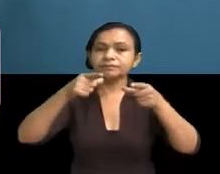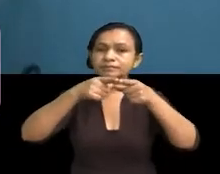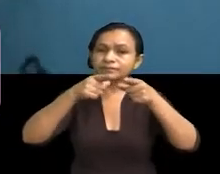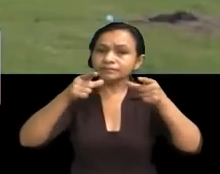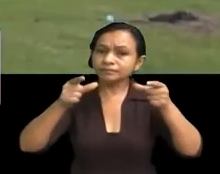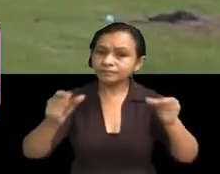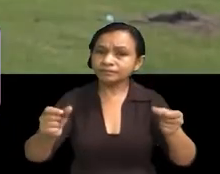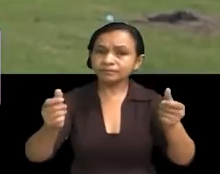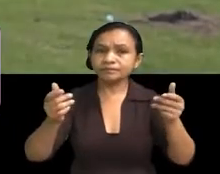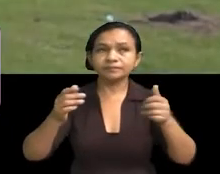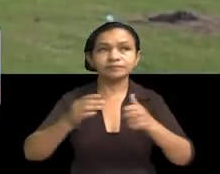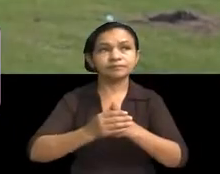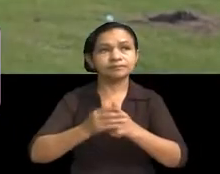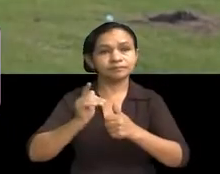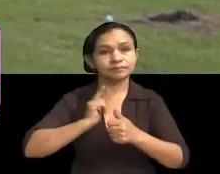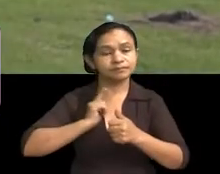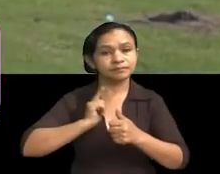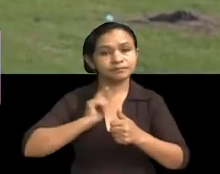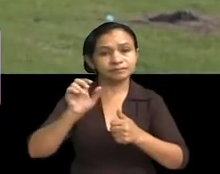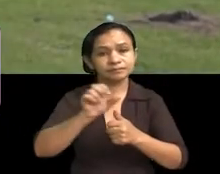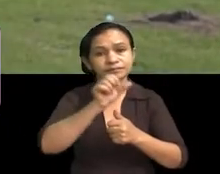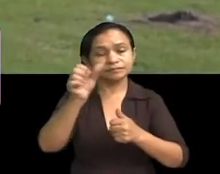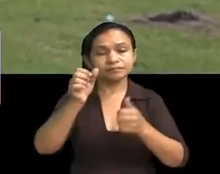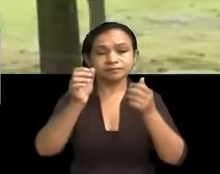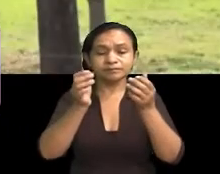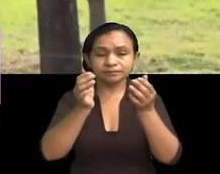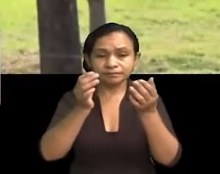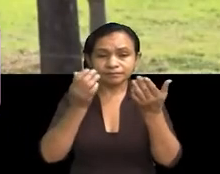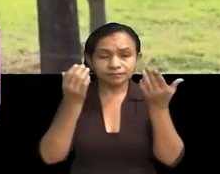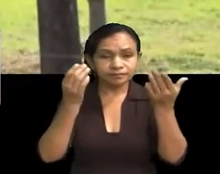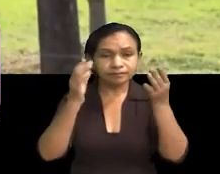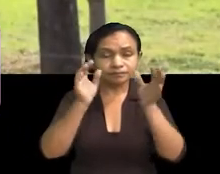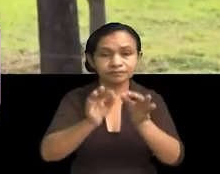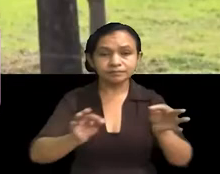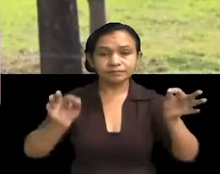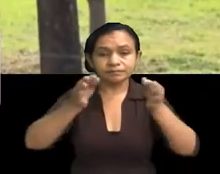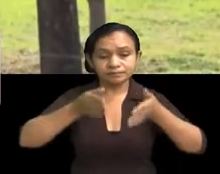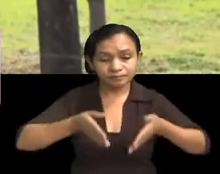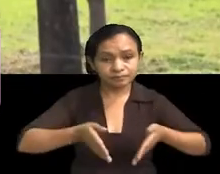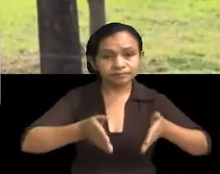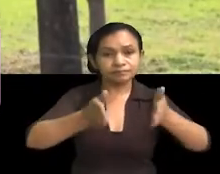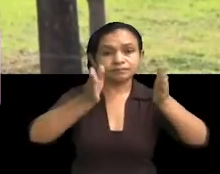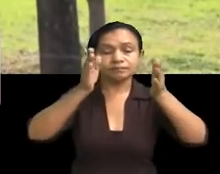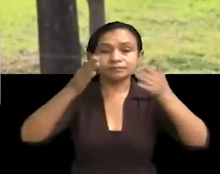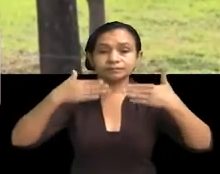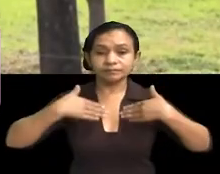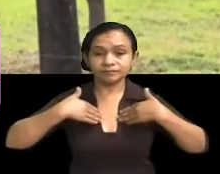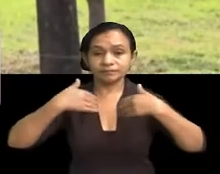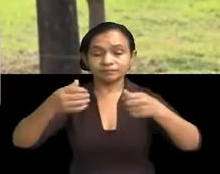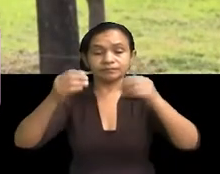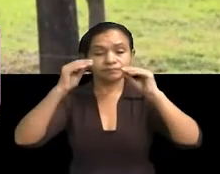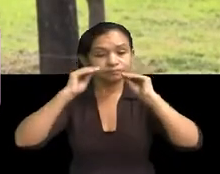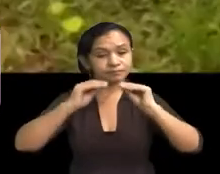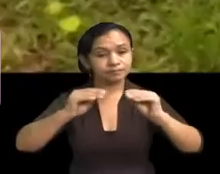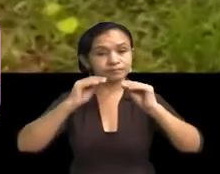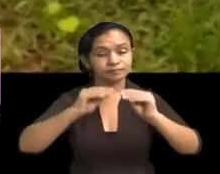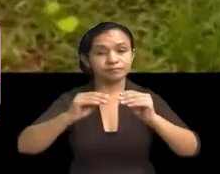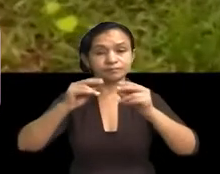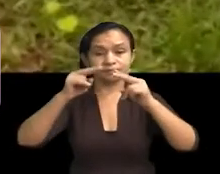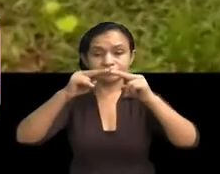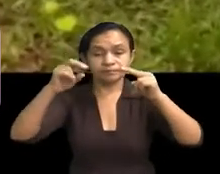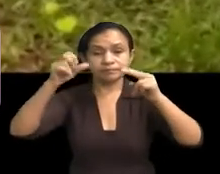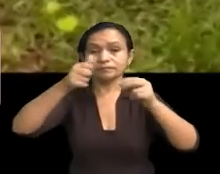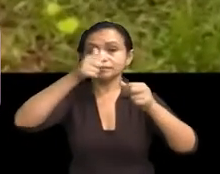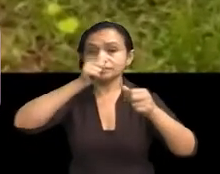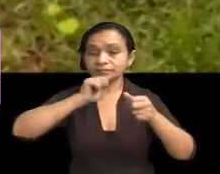Entonces, aquí tenés otro componente más de carretera, de salud, de educación, de energía, de